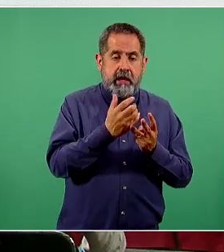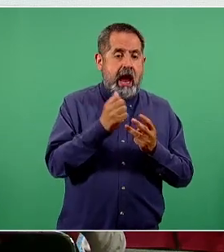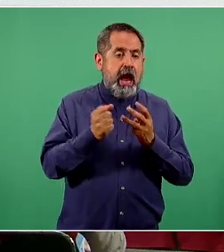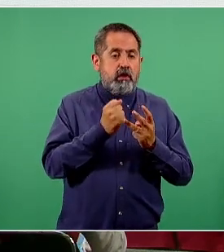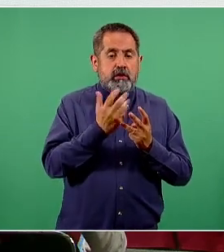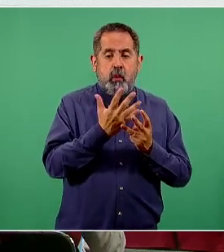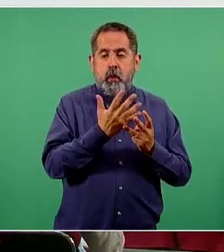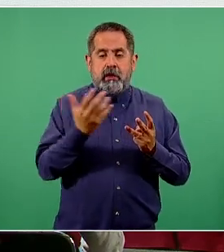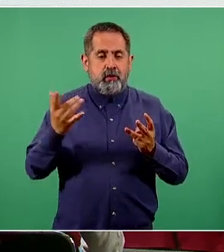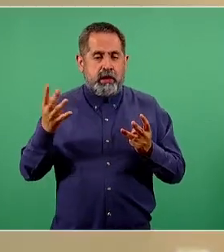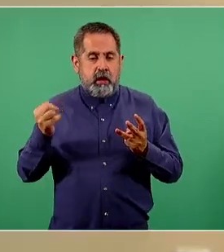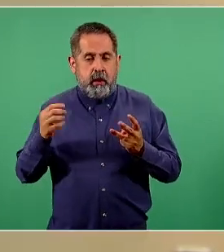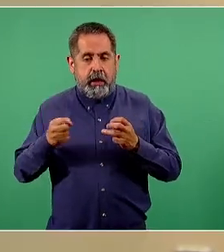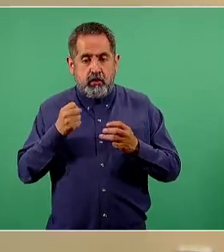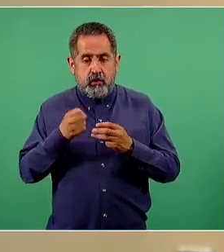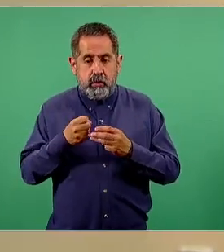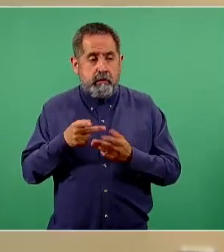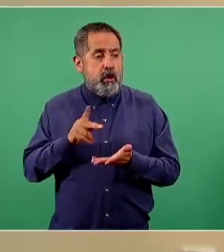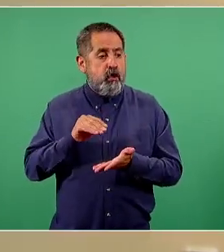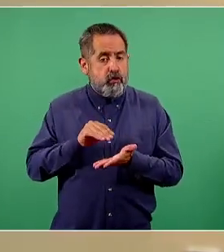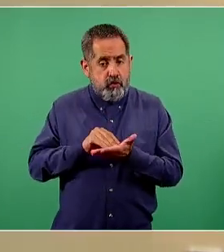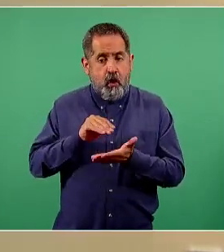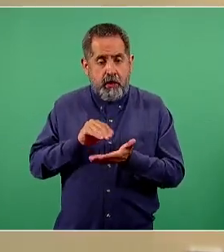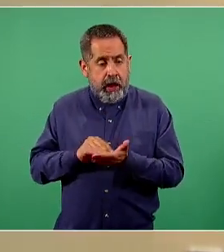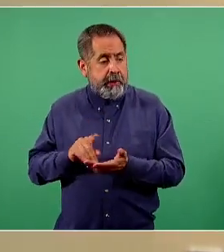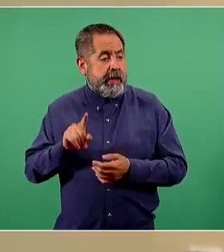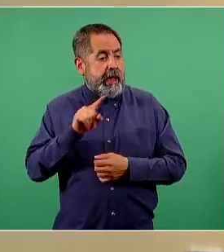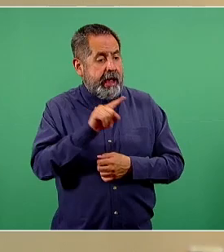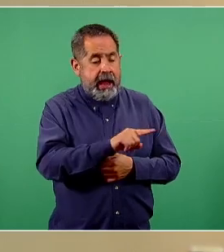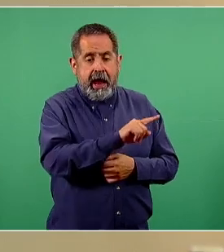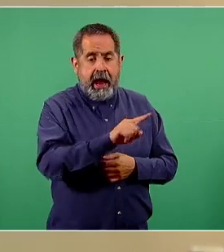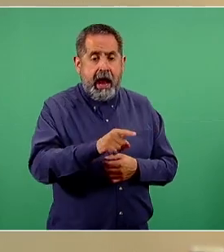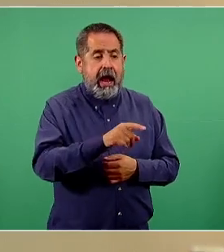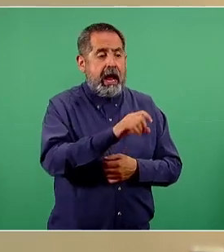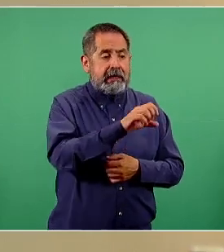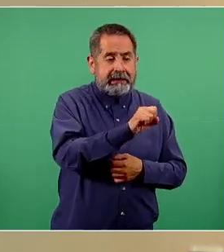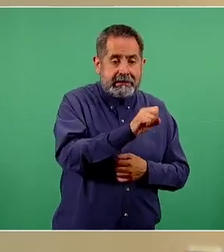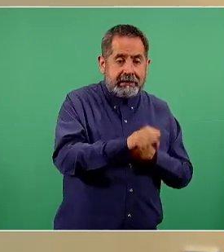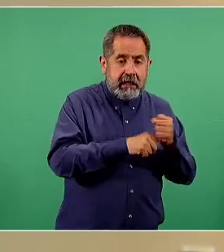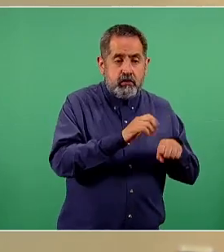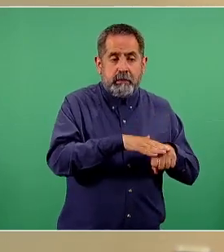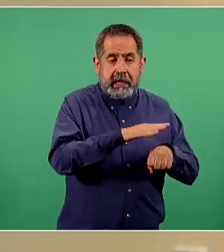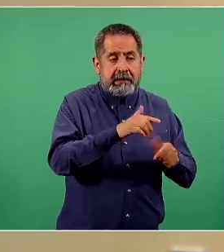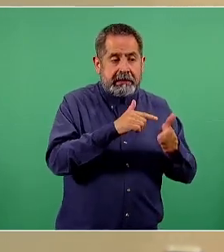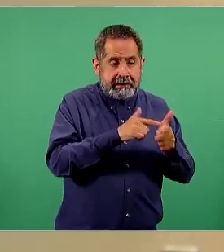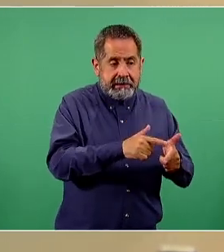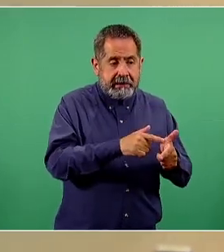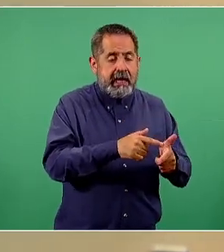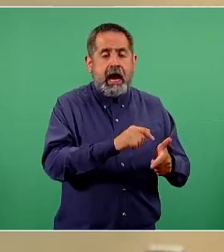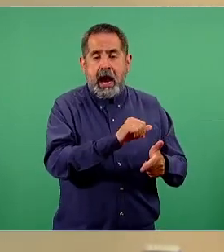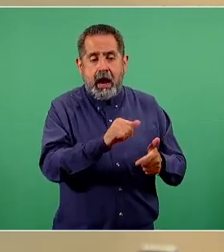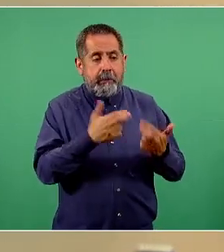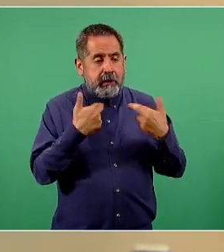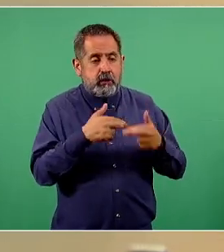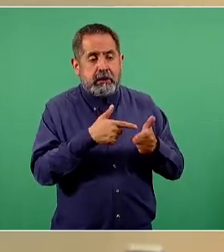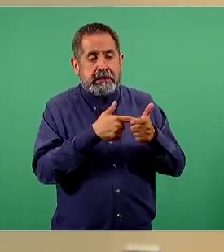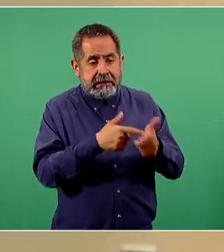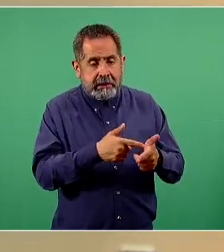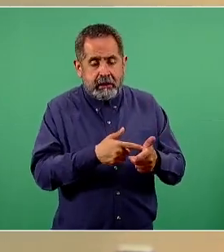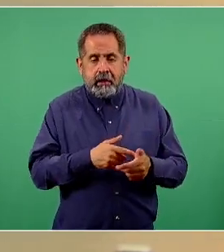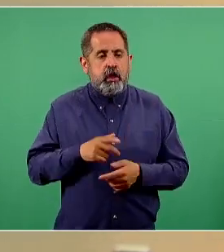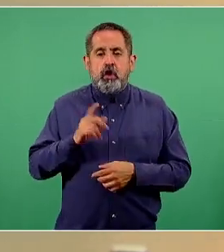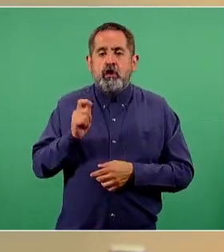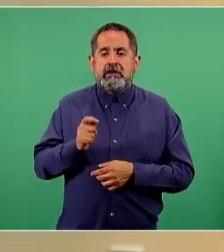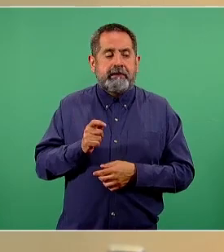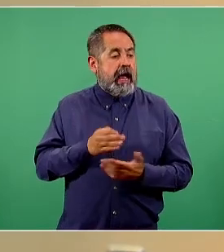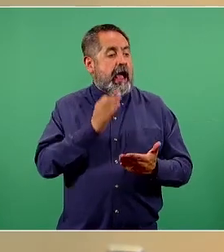años de edad, pero sigue activa la vacunación de personas de 60 y más años de edad. Es decir, no se